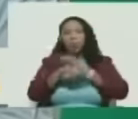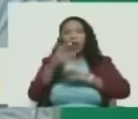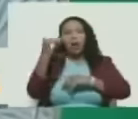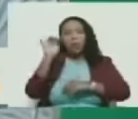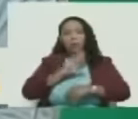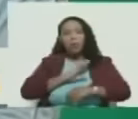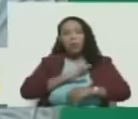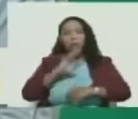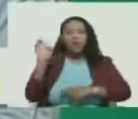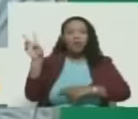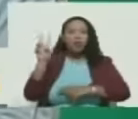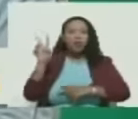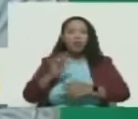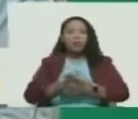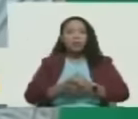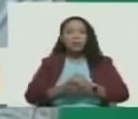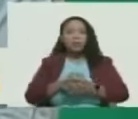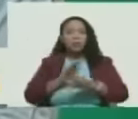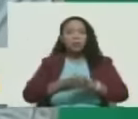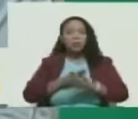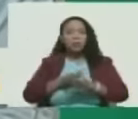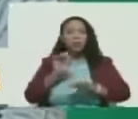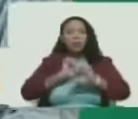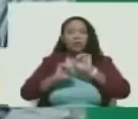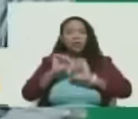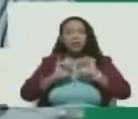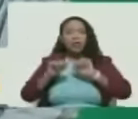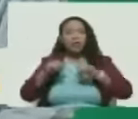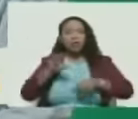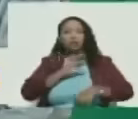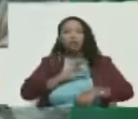las y los venezolanos por la defensa de nuestra soberanía.